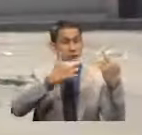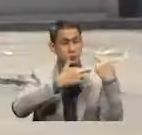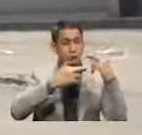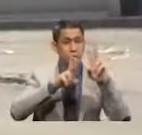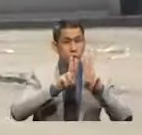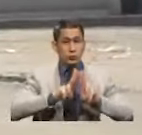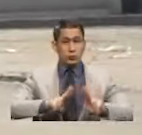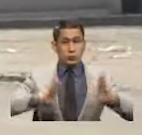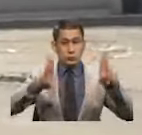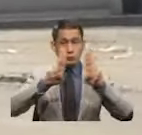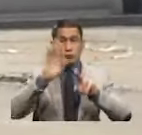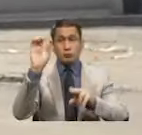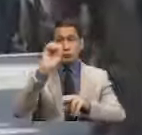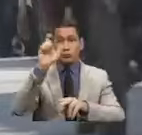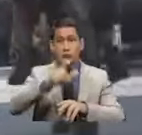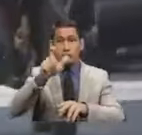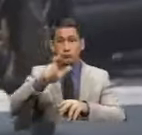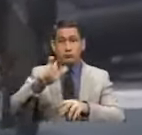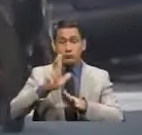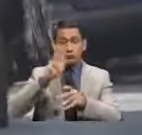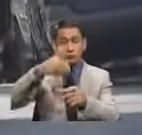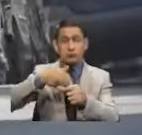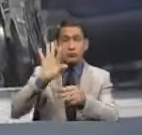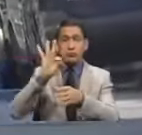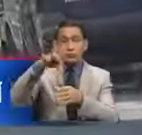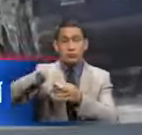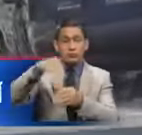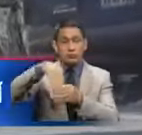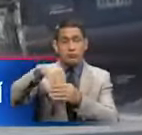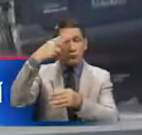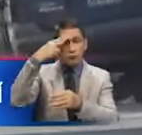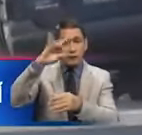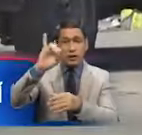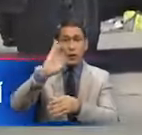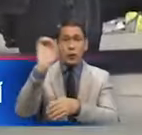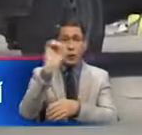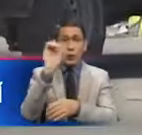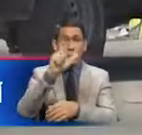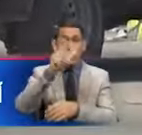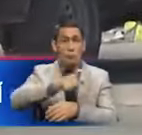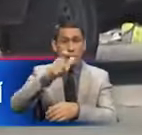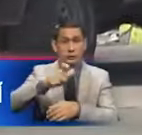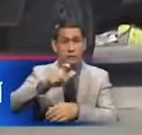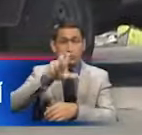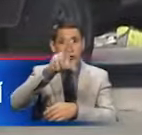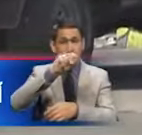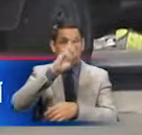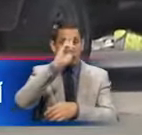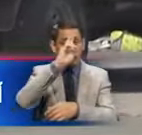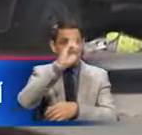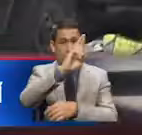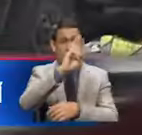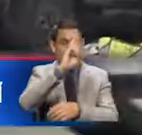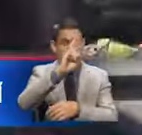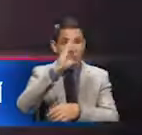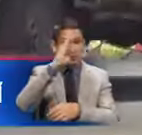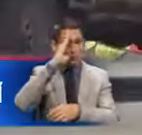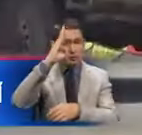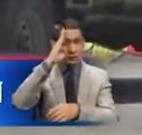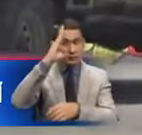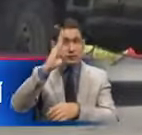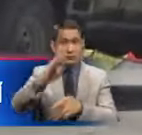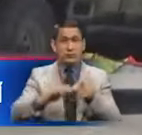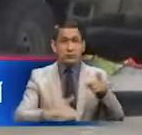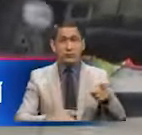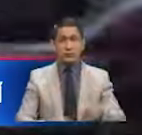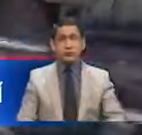a las próximas elecciones en Haití, así como cualquier individuo que se oponga al despliegue de las fuerzas de diversos países para ayudar a la policía